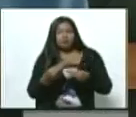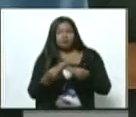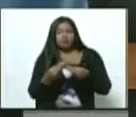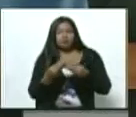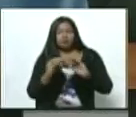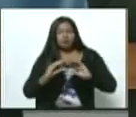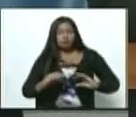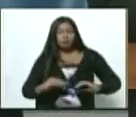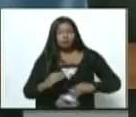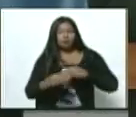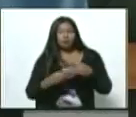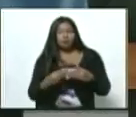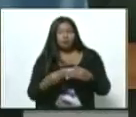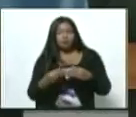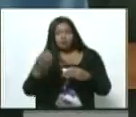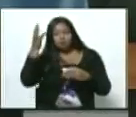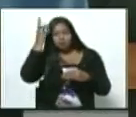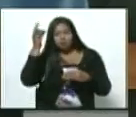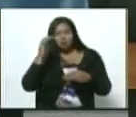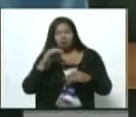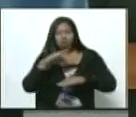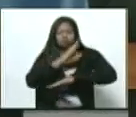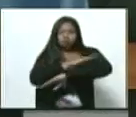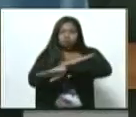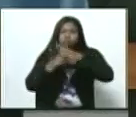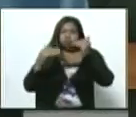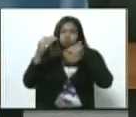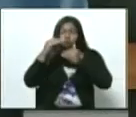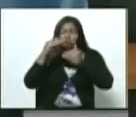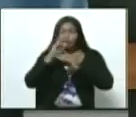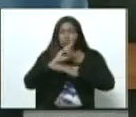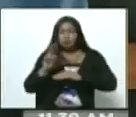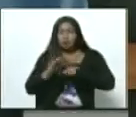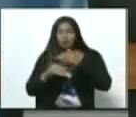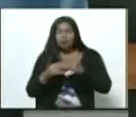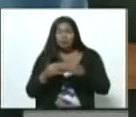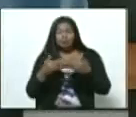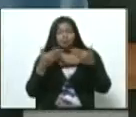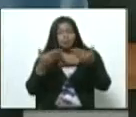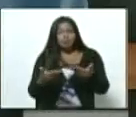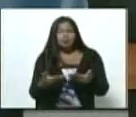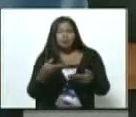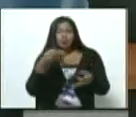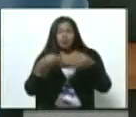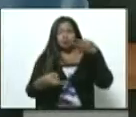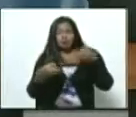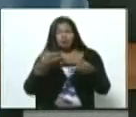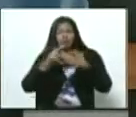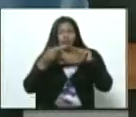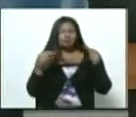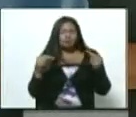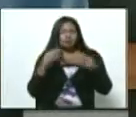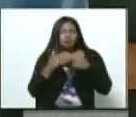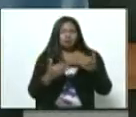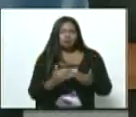cuerpo, como Consejo Moral Republicano, para darle país siempre justicia, paz,